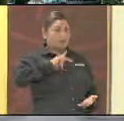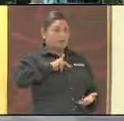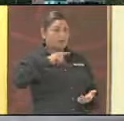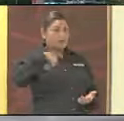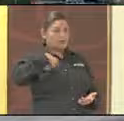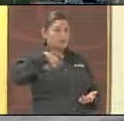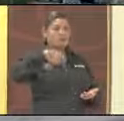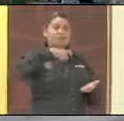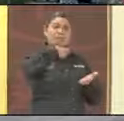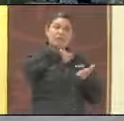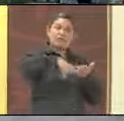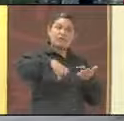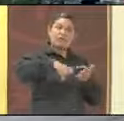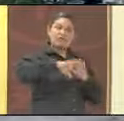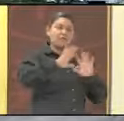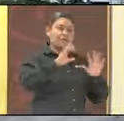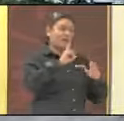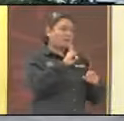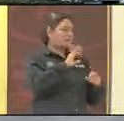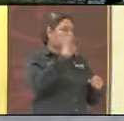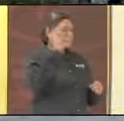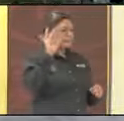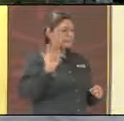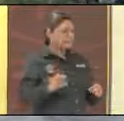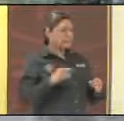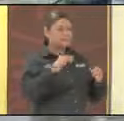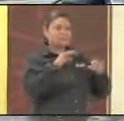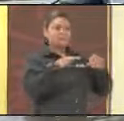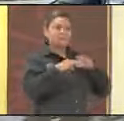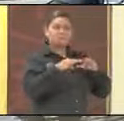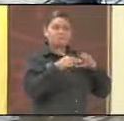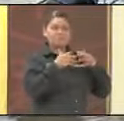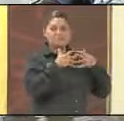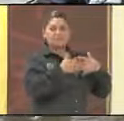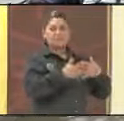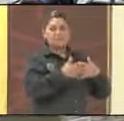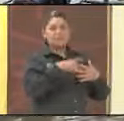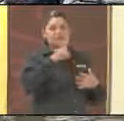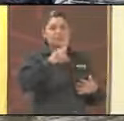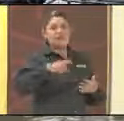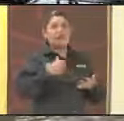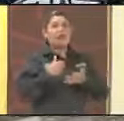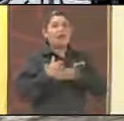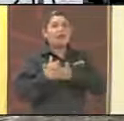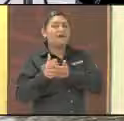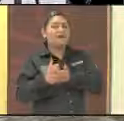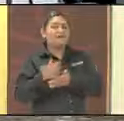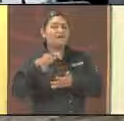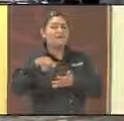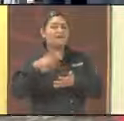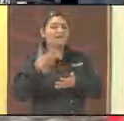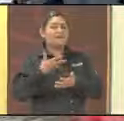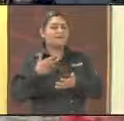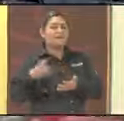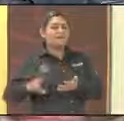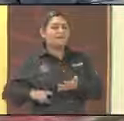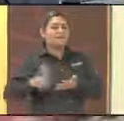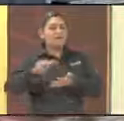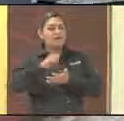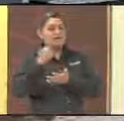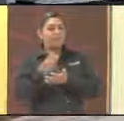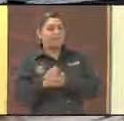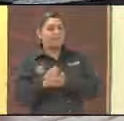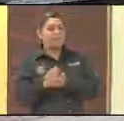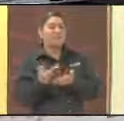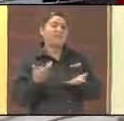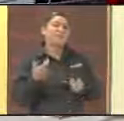al 100% funcionando, auxiliando los trabajos de la draga que tenemos del gobierno del estado. Y